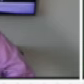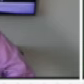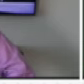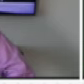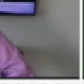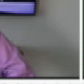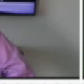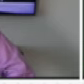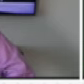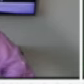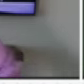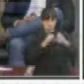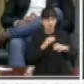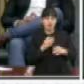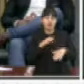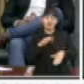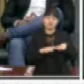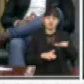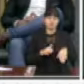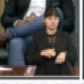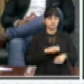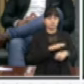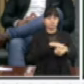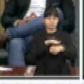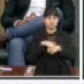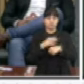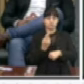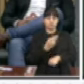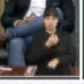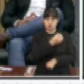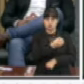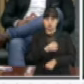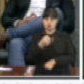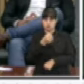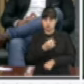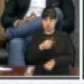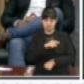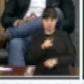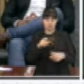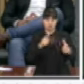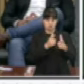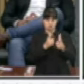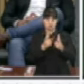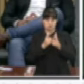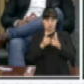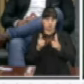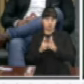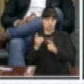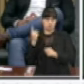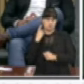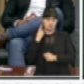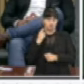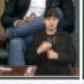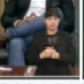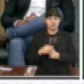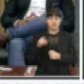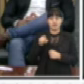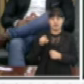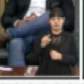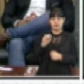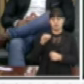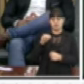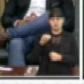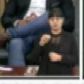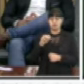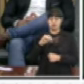el INE se compone de dos de dos órganos muy importantes que es todo el consejo general